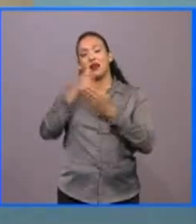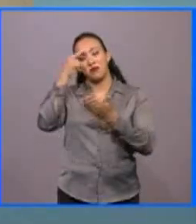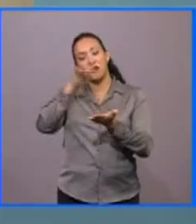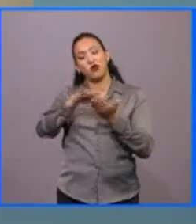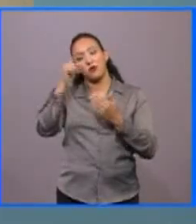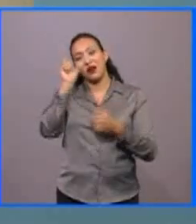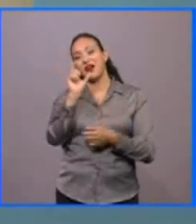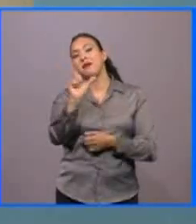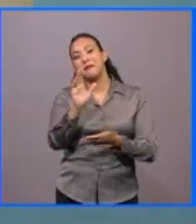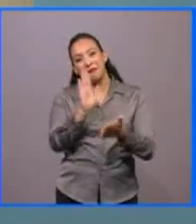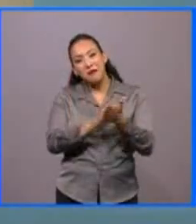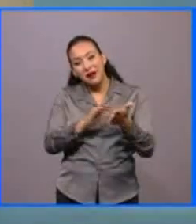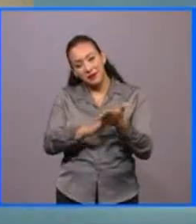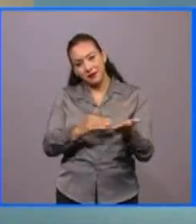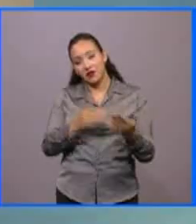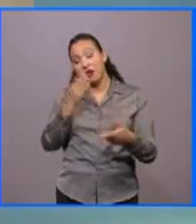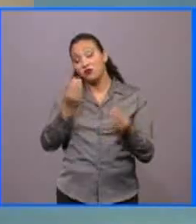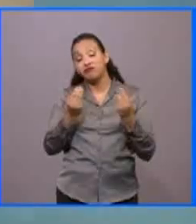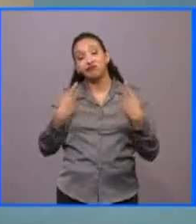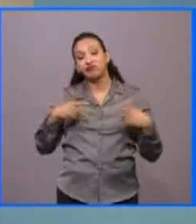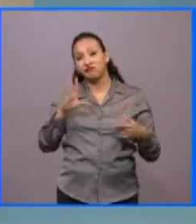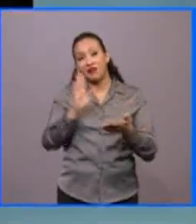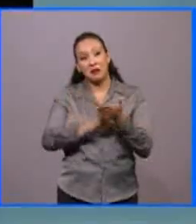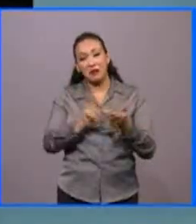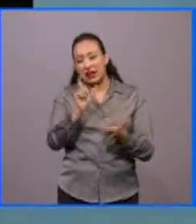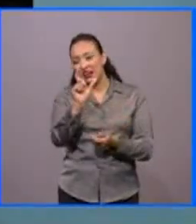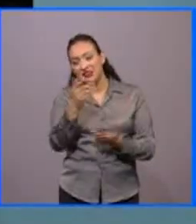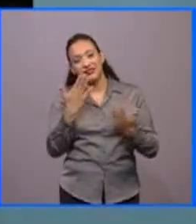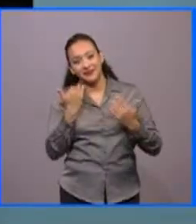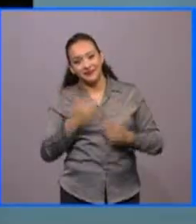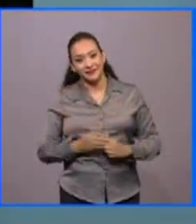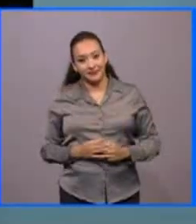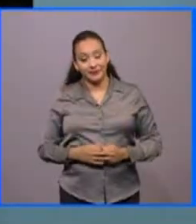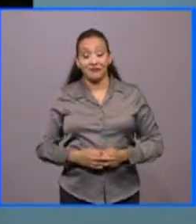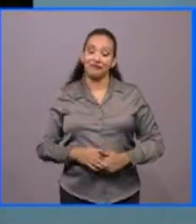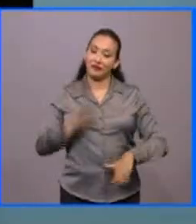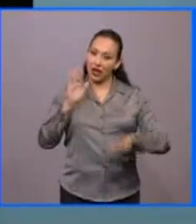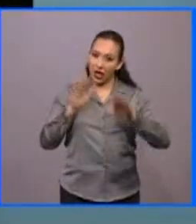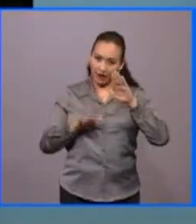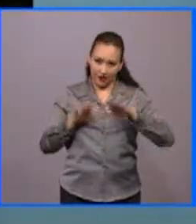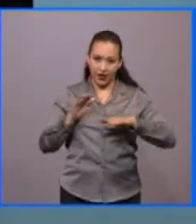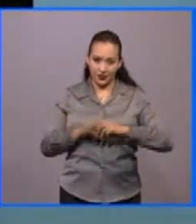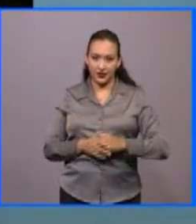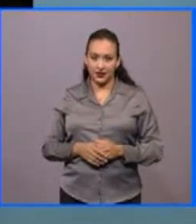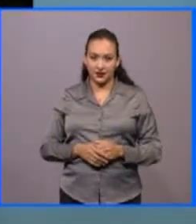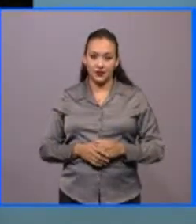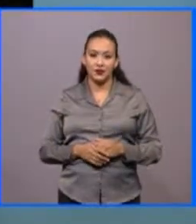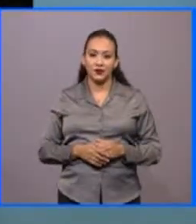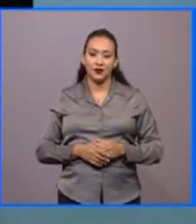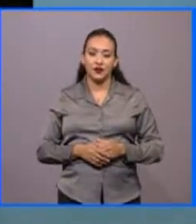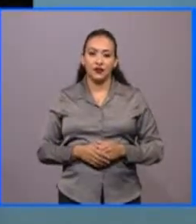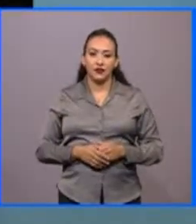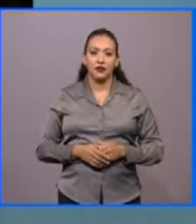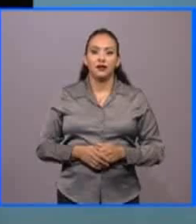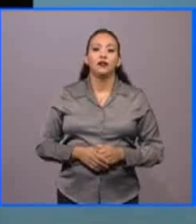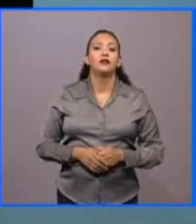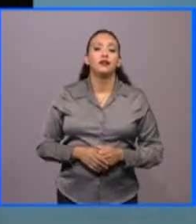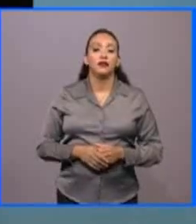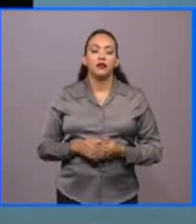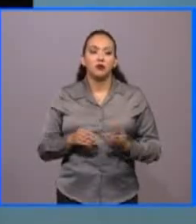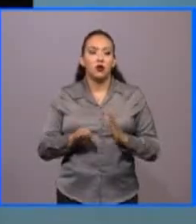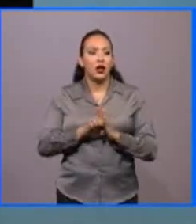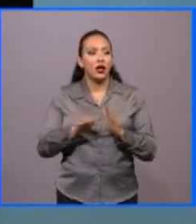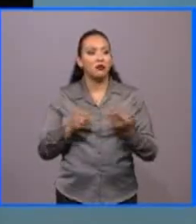es lo primero que llegan, y algunas veces también, digamos, a cuestiones que tienen que ver con